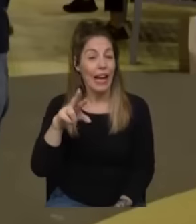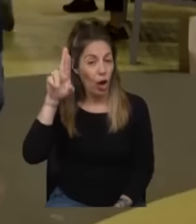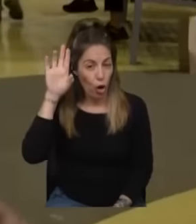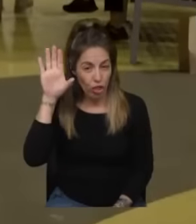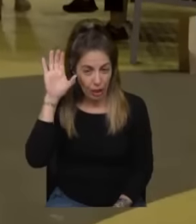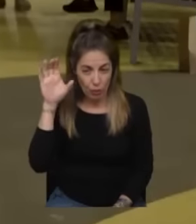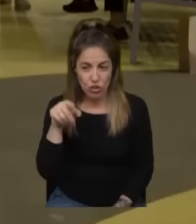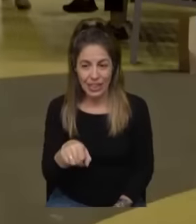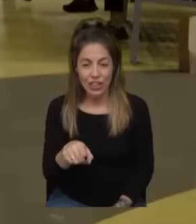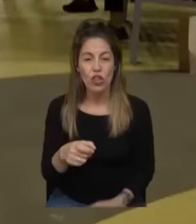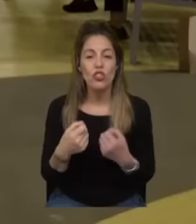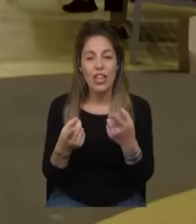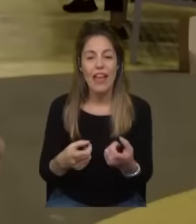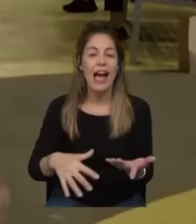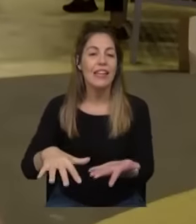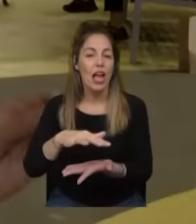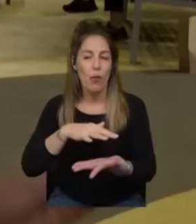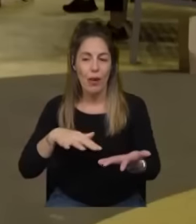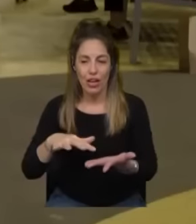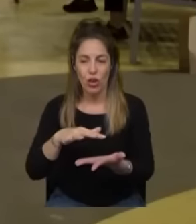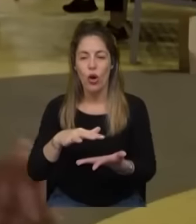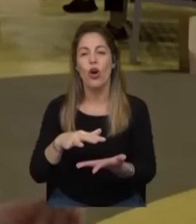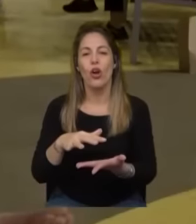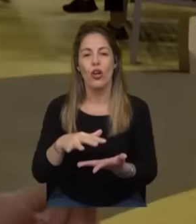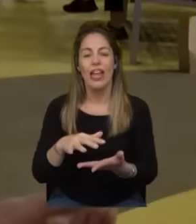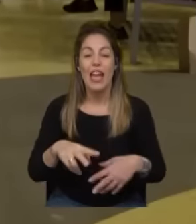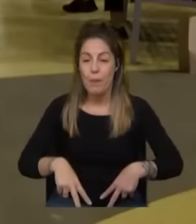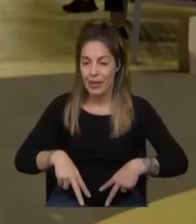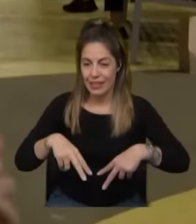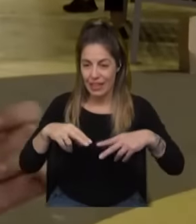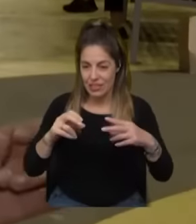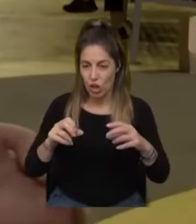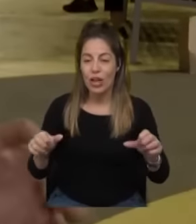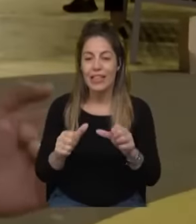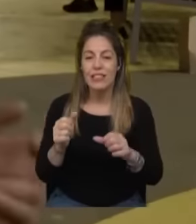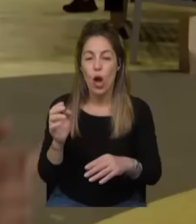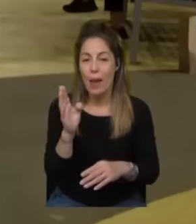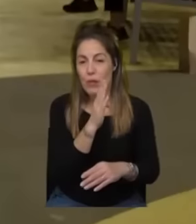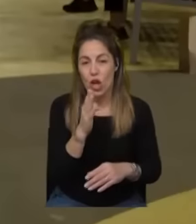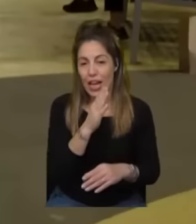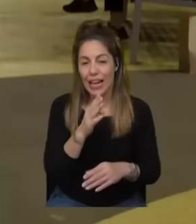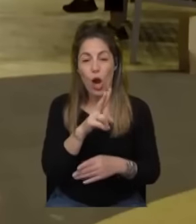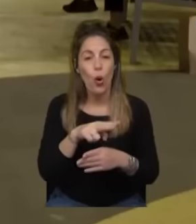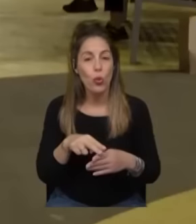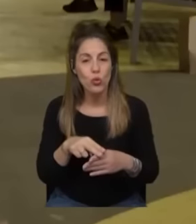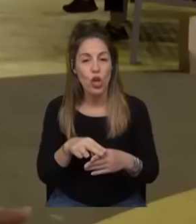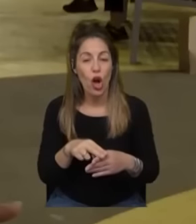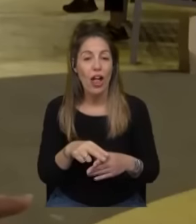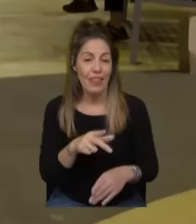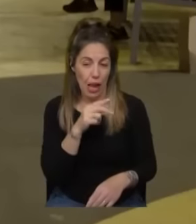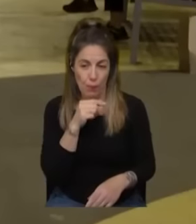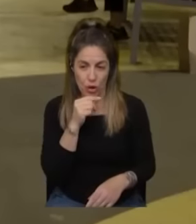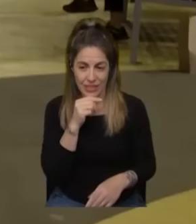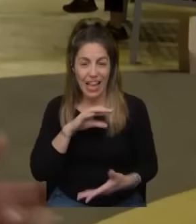que esto se da en el marco de la investigación, el espionaje con uso de las fuerzas policiales de